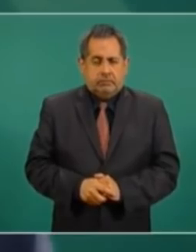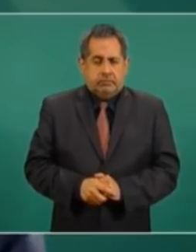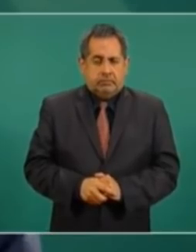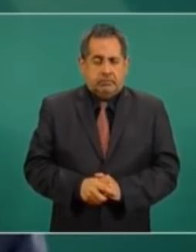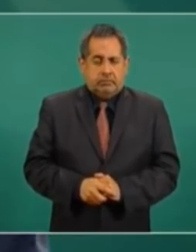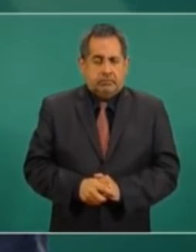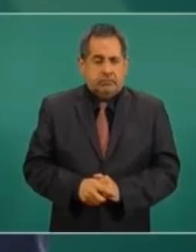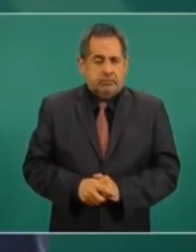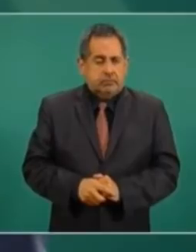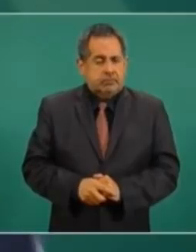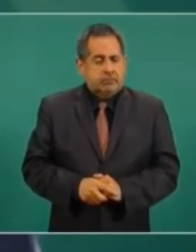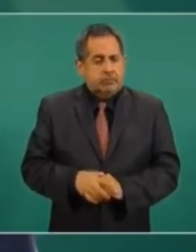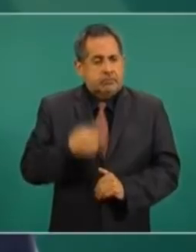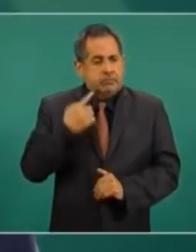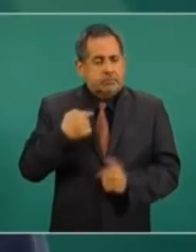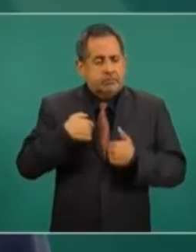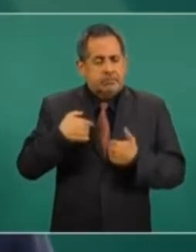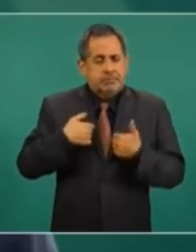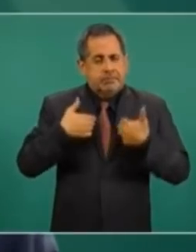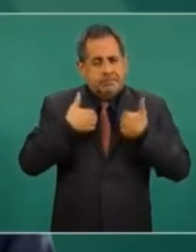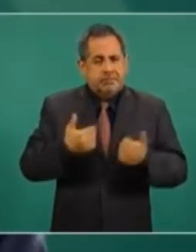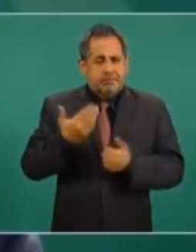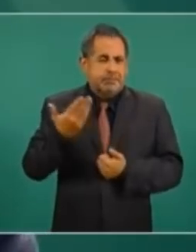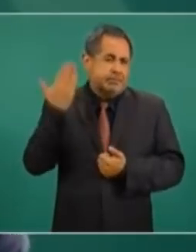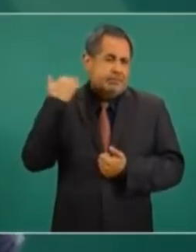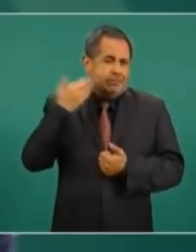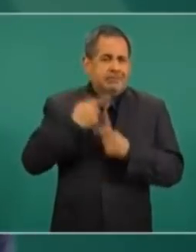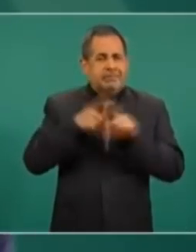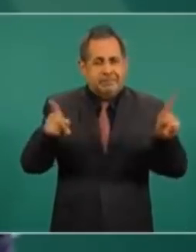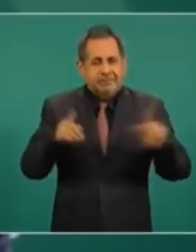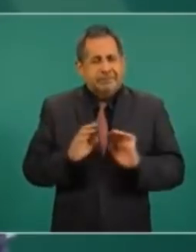Yo entiendo pues que antes era de otra manera,